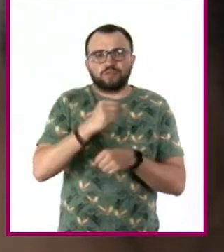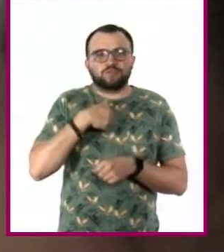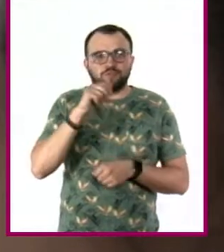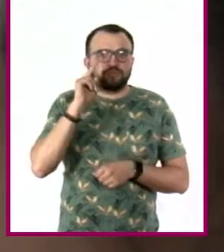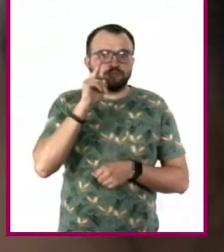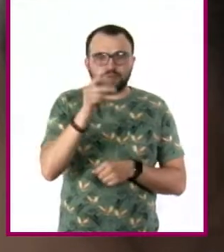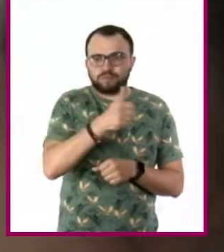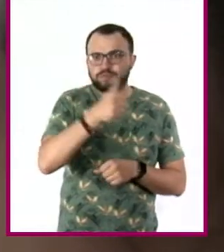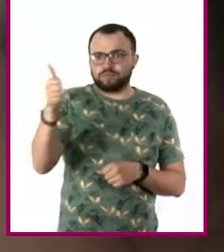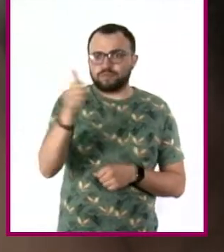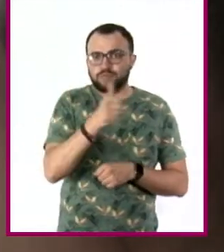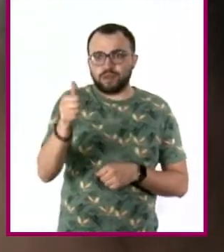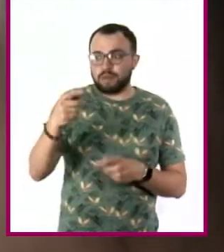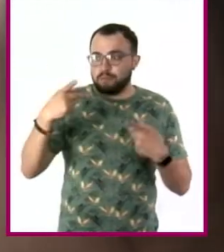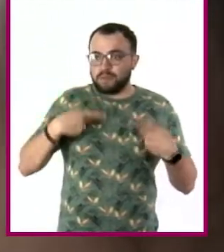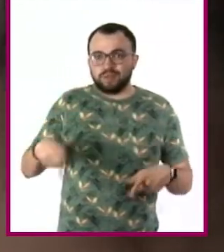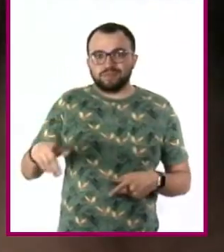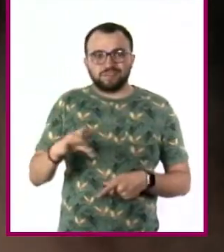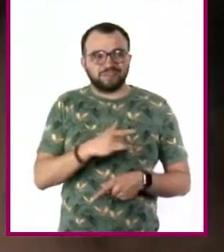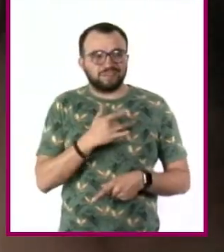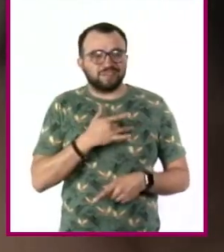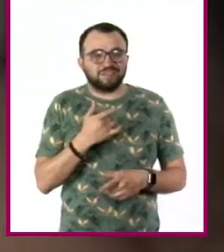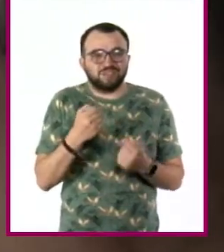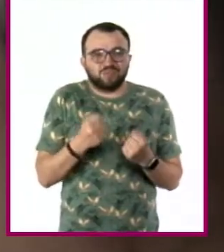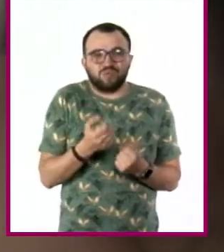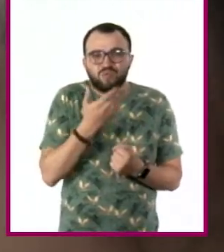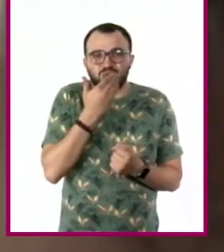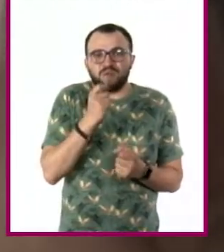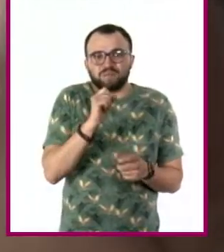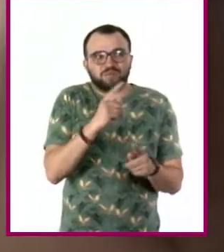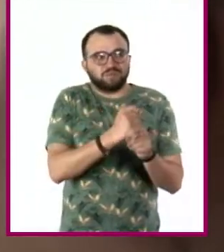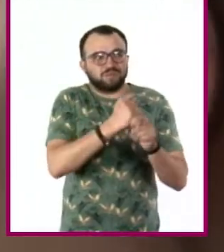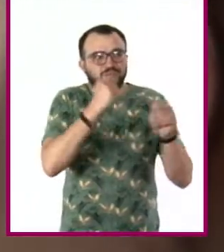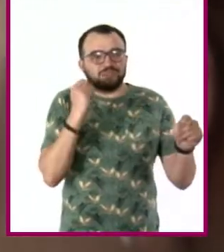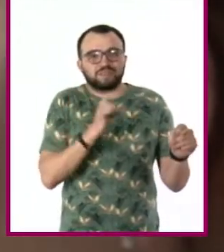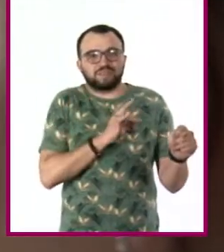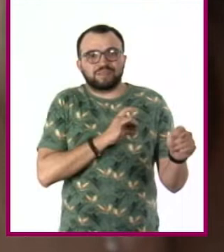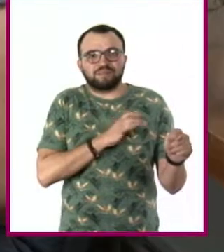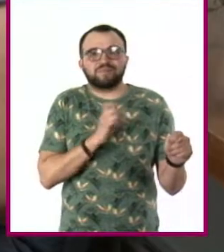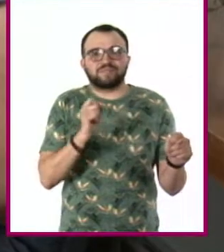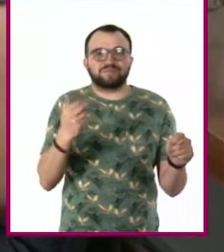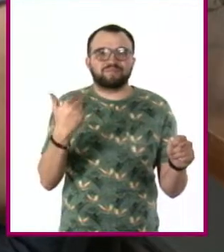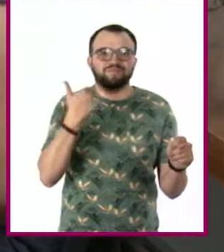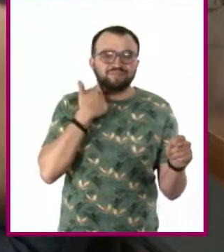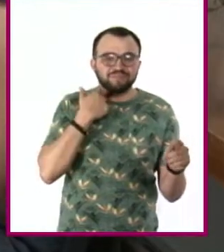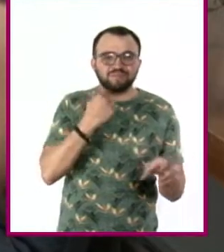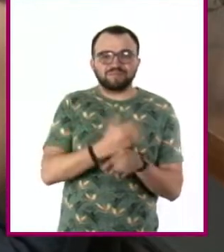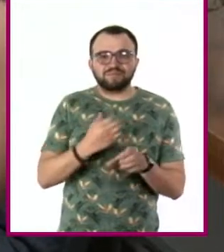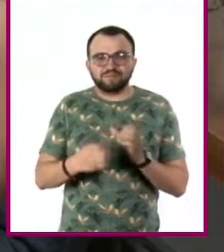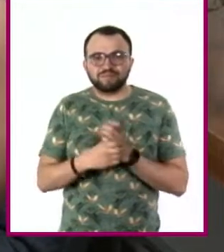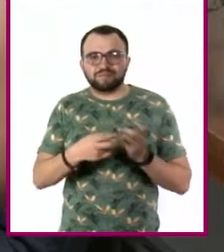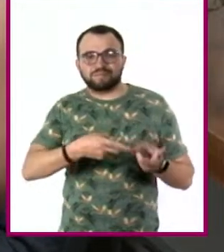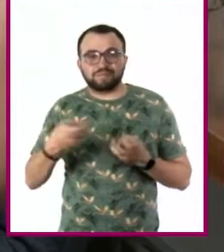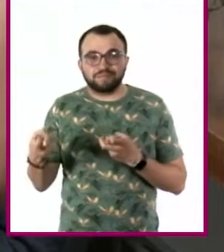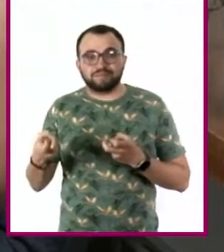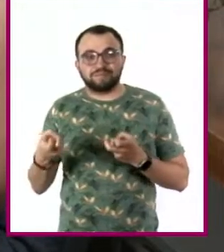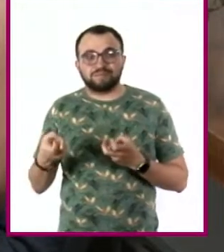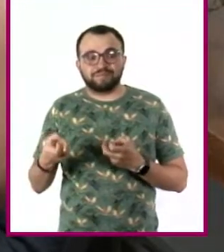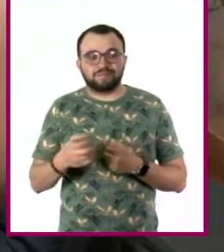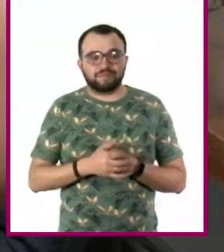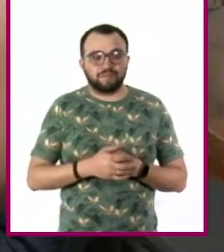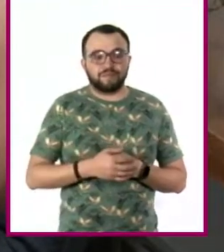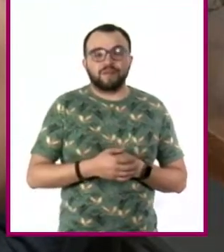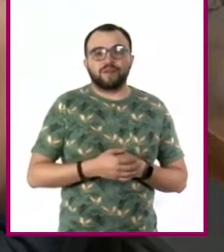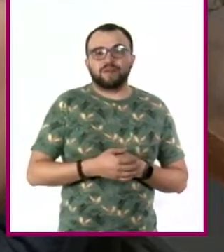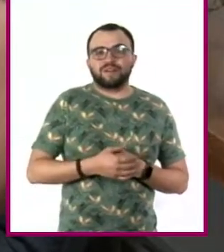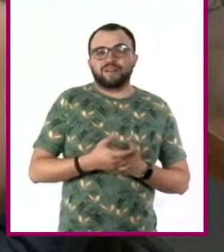que la gente se siente insegura en el transporte público y en la calle ante el temor de los asaltos. Los entiendo, chicos. Sé que les